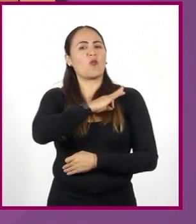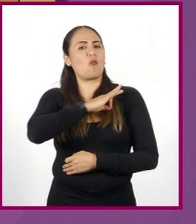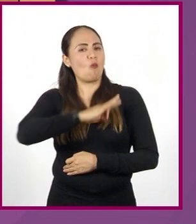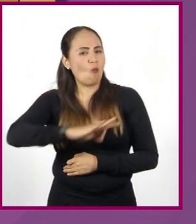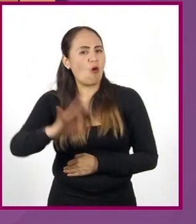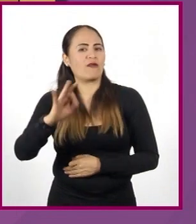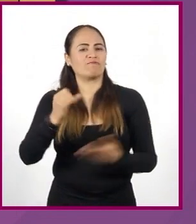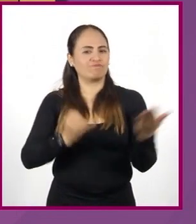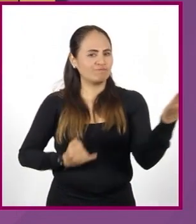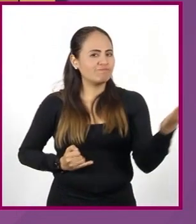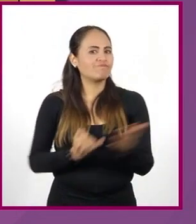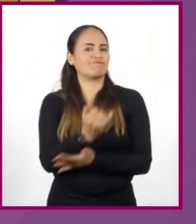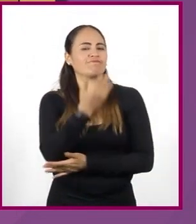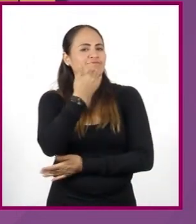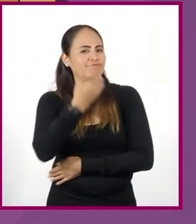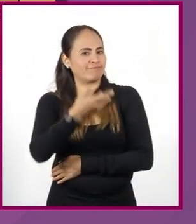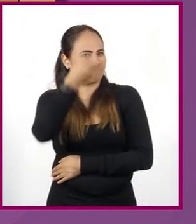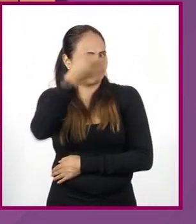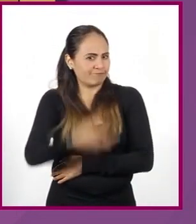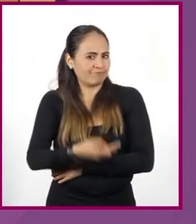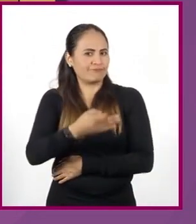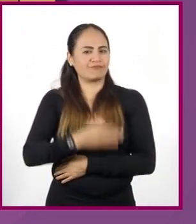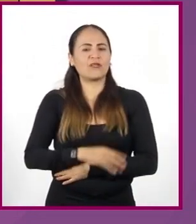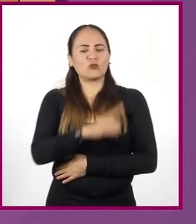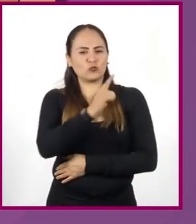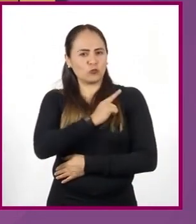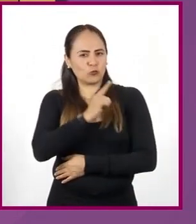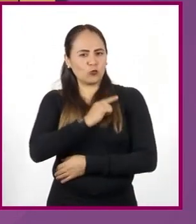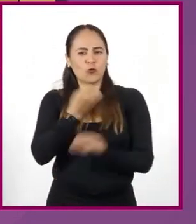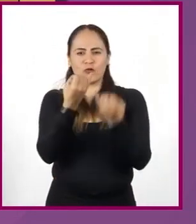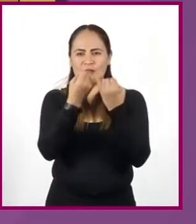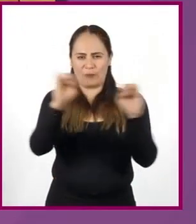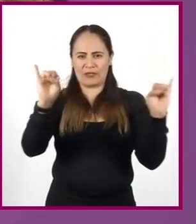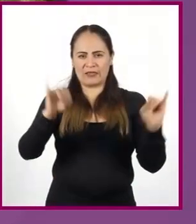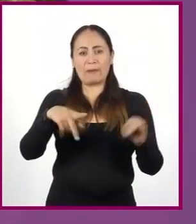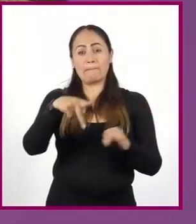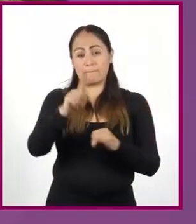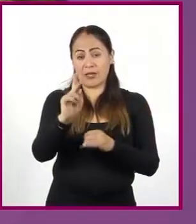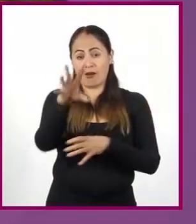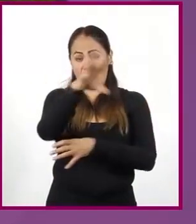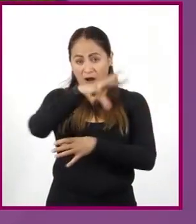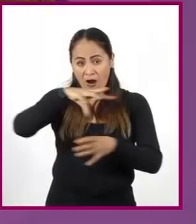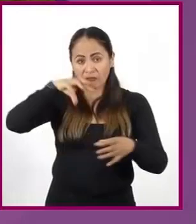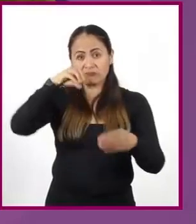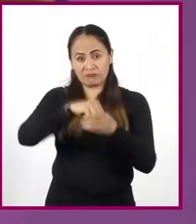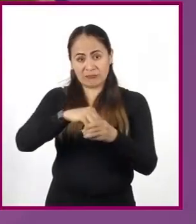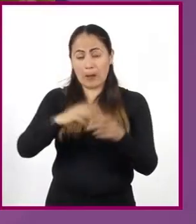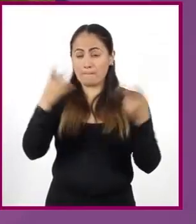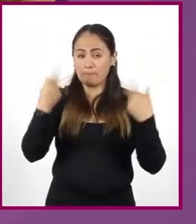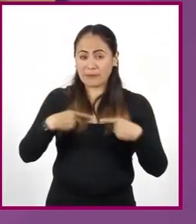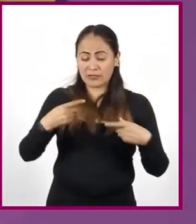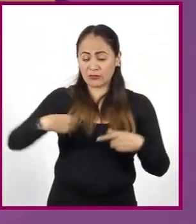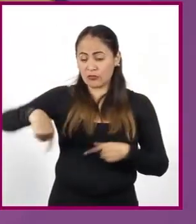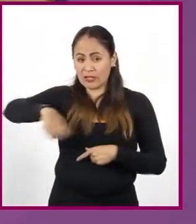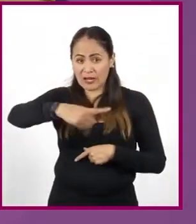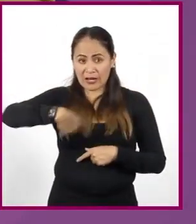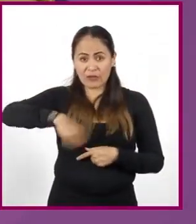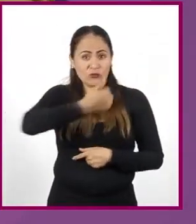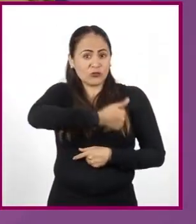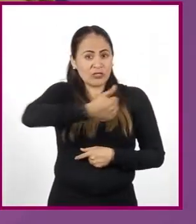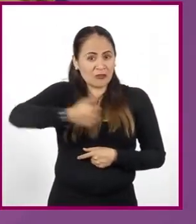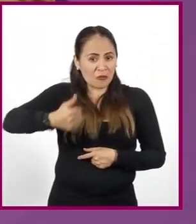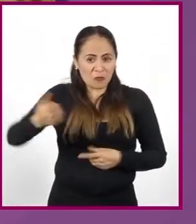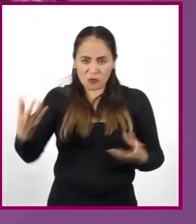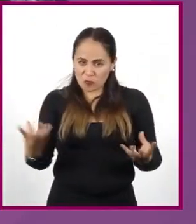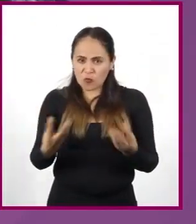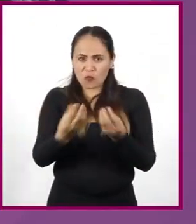de tomar decisiones de forma autónoma, independiente e incluyente, que aceptan a sus miembros con la dignidad y el respeto